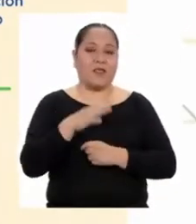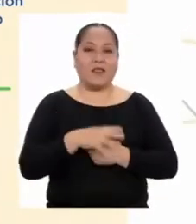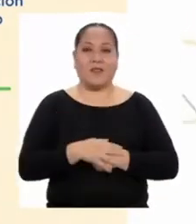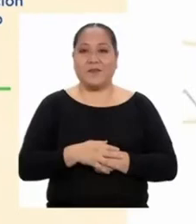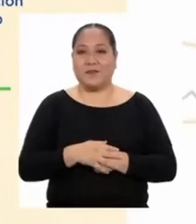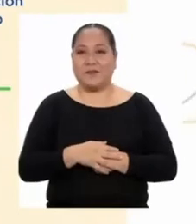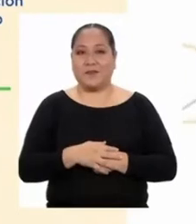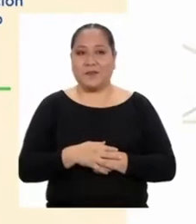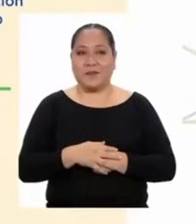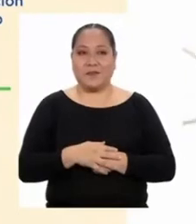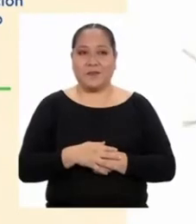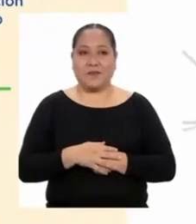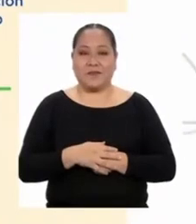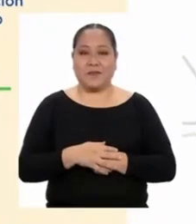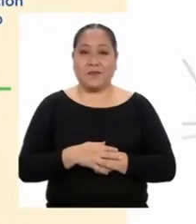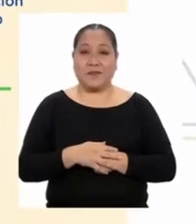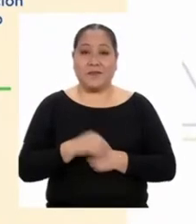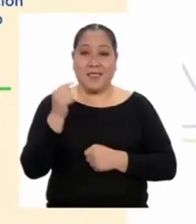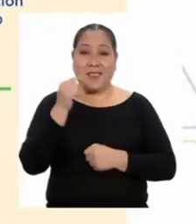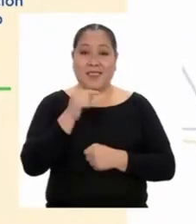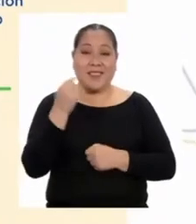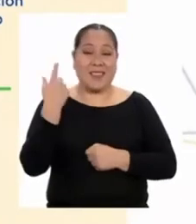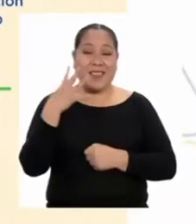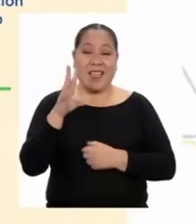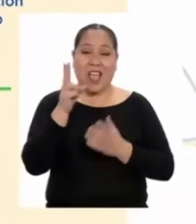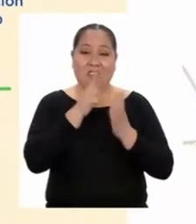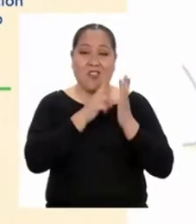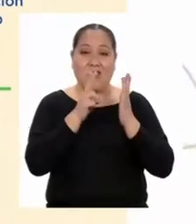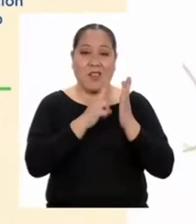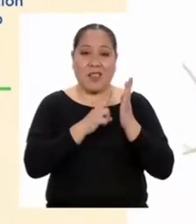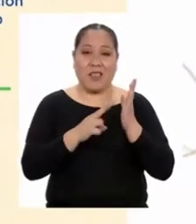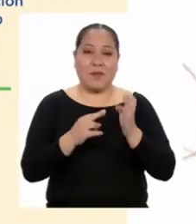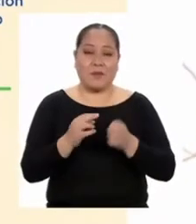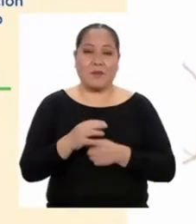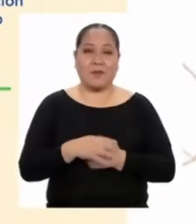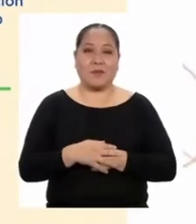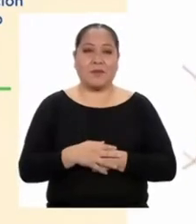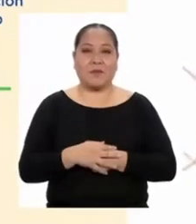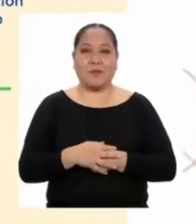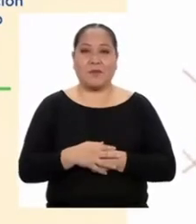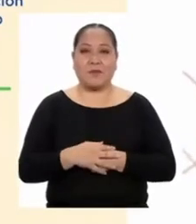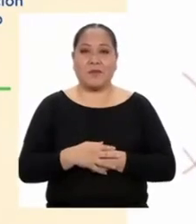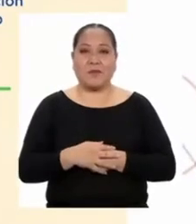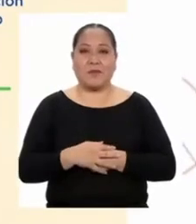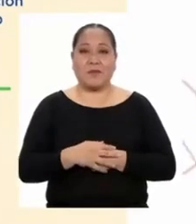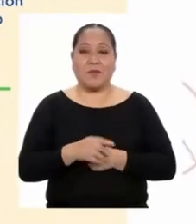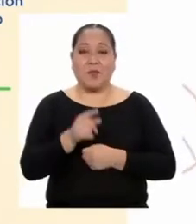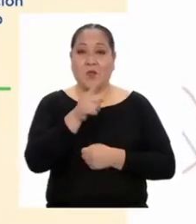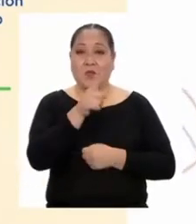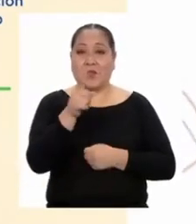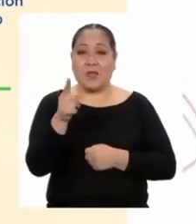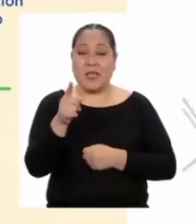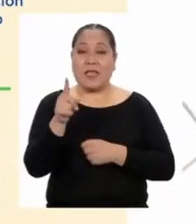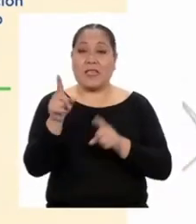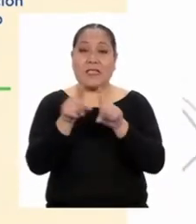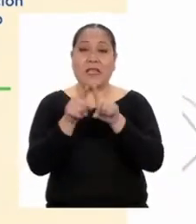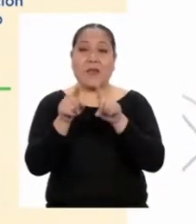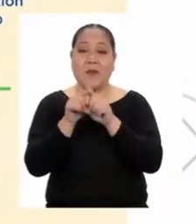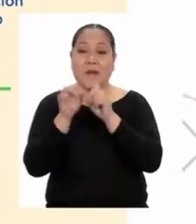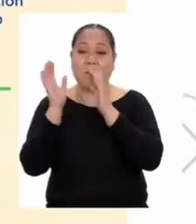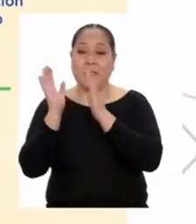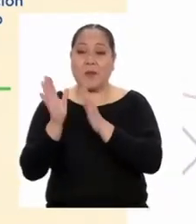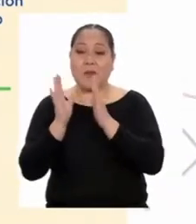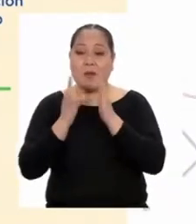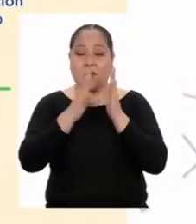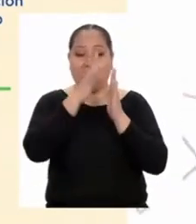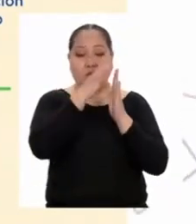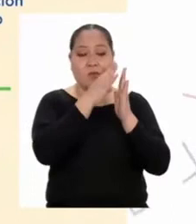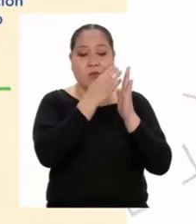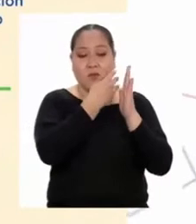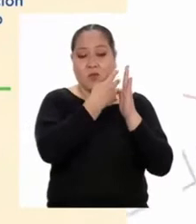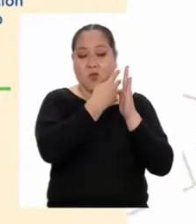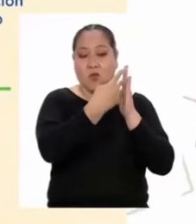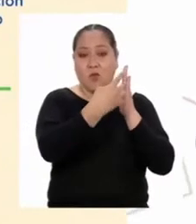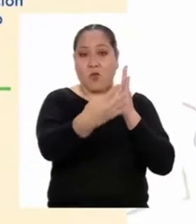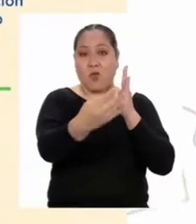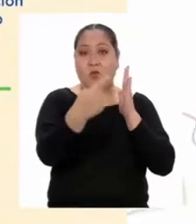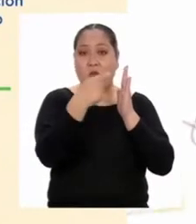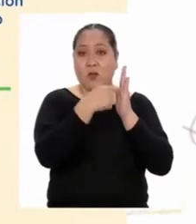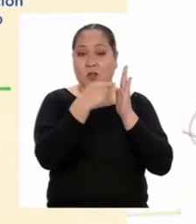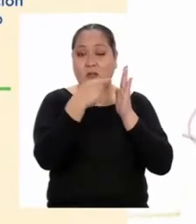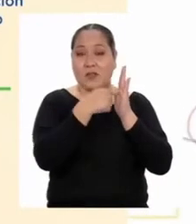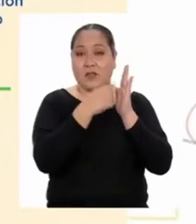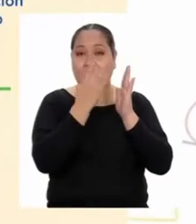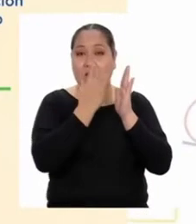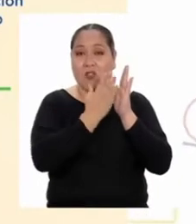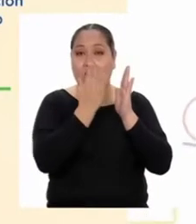verde para indicar que ya lo leímos. Sugiero que elaboren un organizador parecido para que tengan